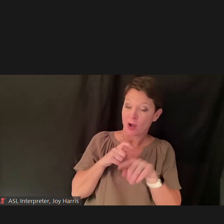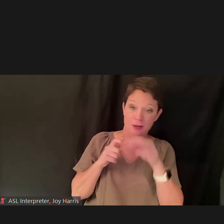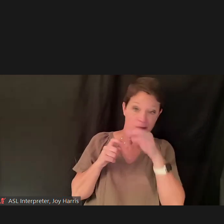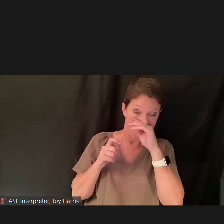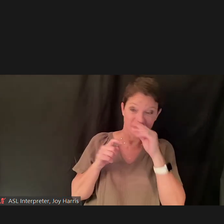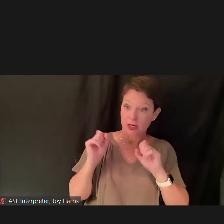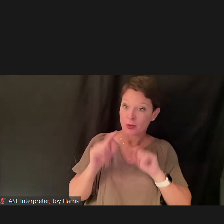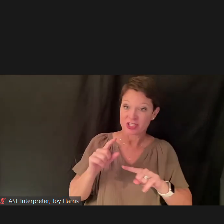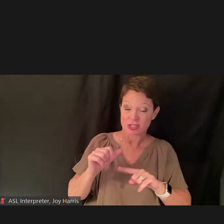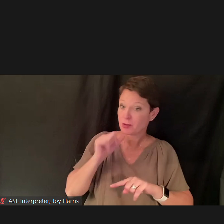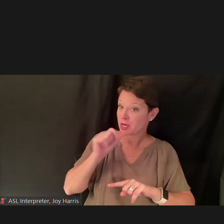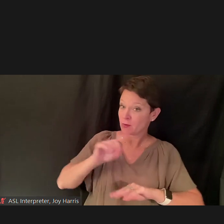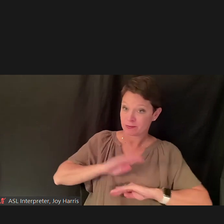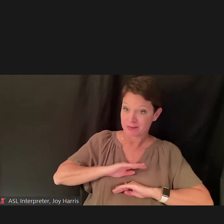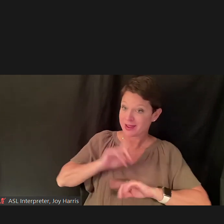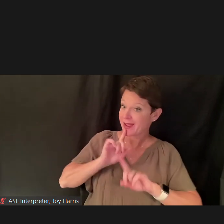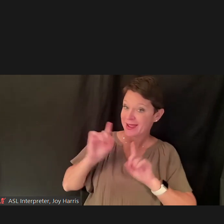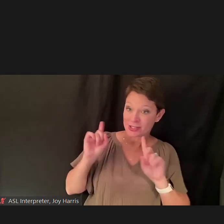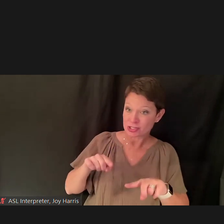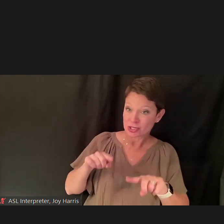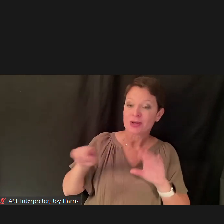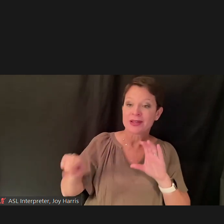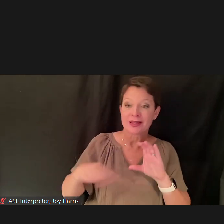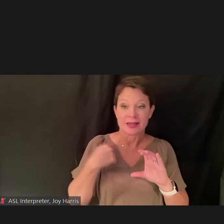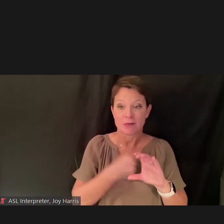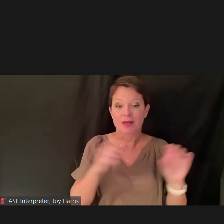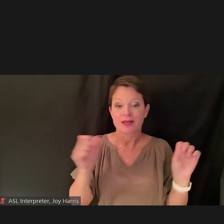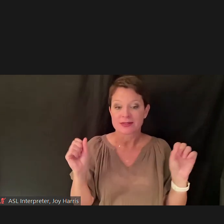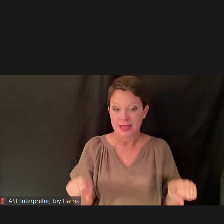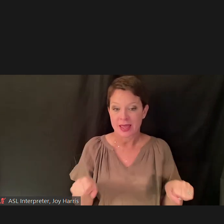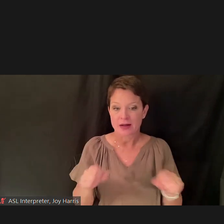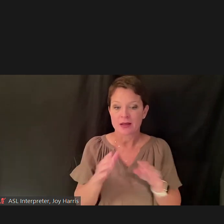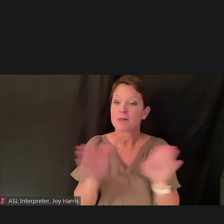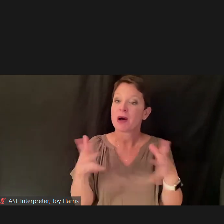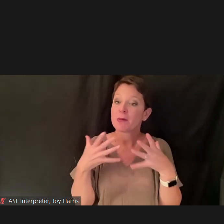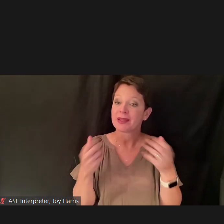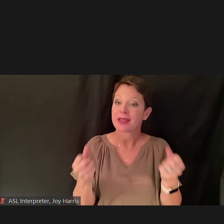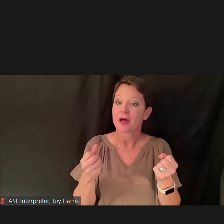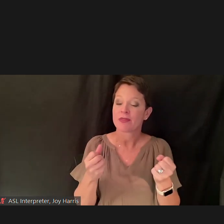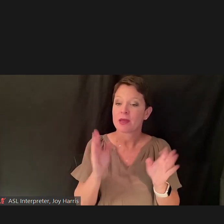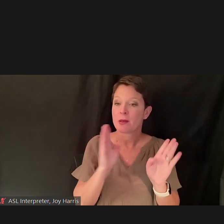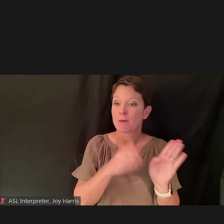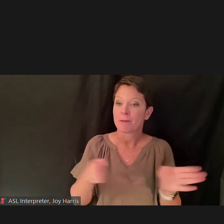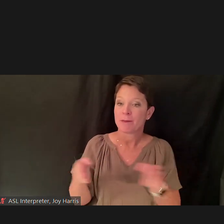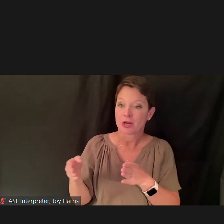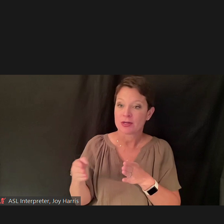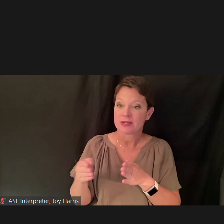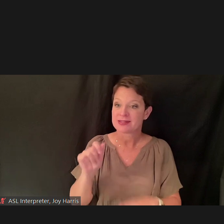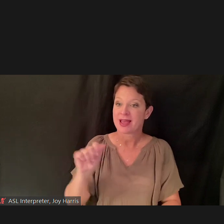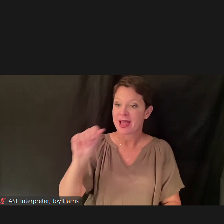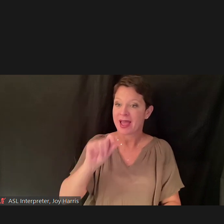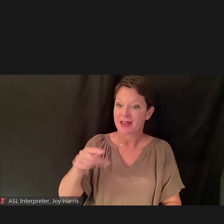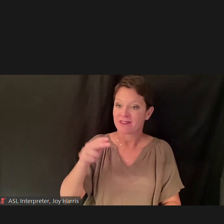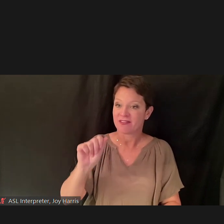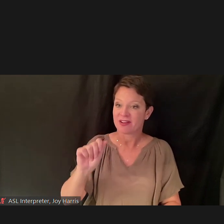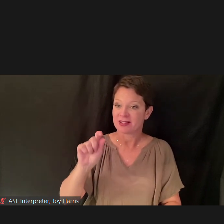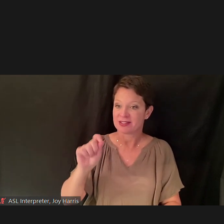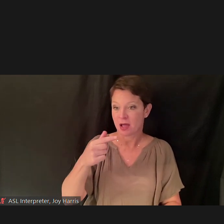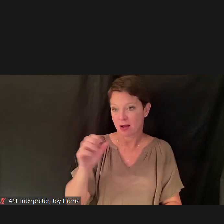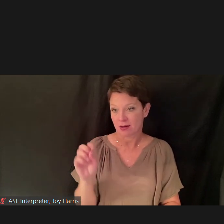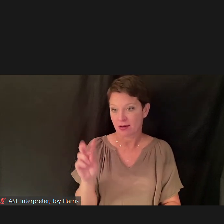chose not correspondan. answers, you can email Si está llamando y nadie le responde, nos puede enviar un correo